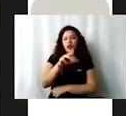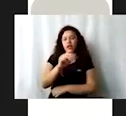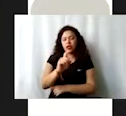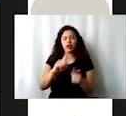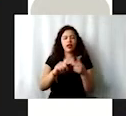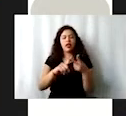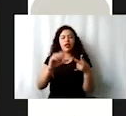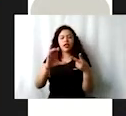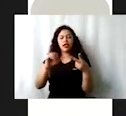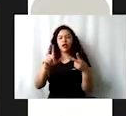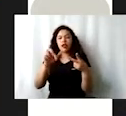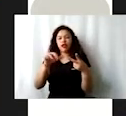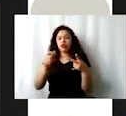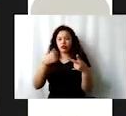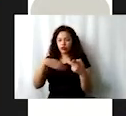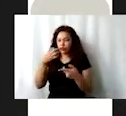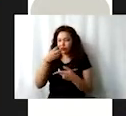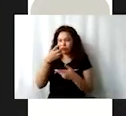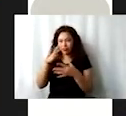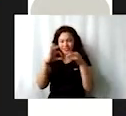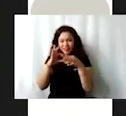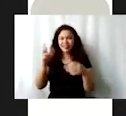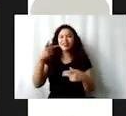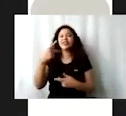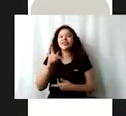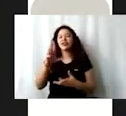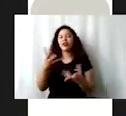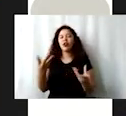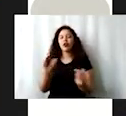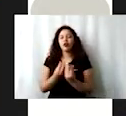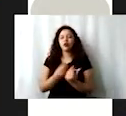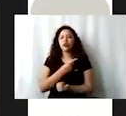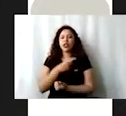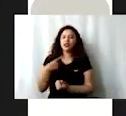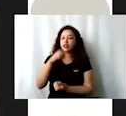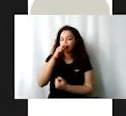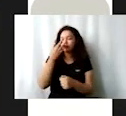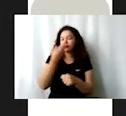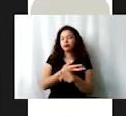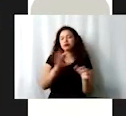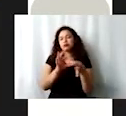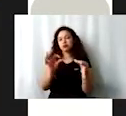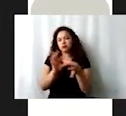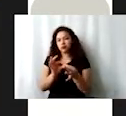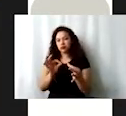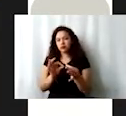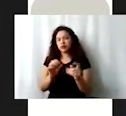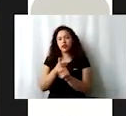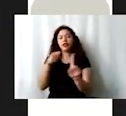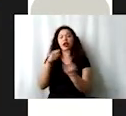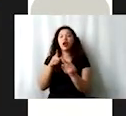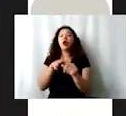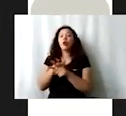nos hicieron saber cuáles eran este conjunto de deberes y responsabilidades y con el fin